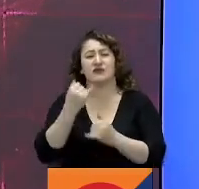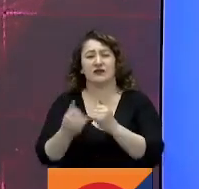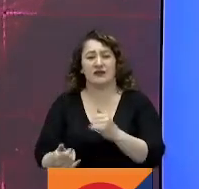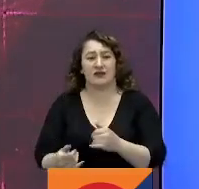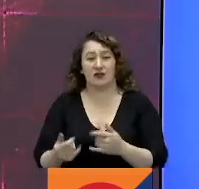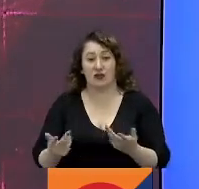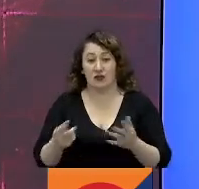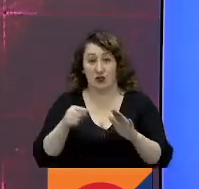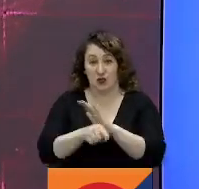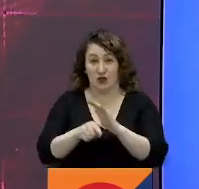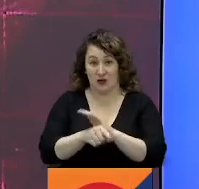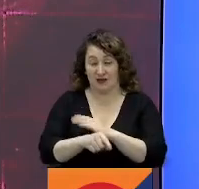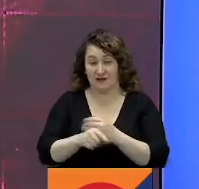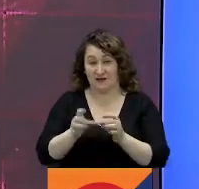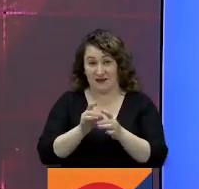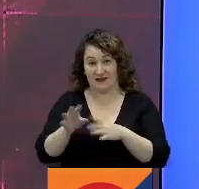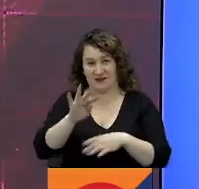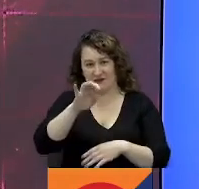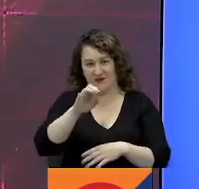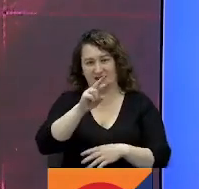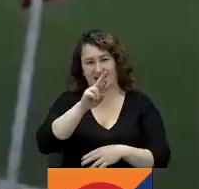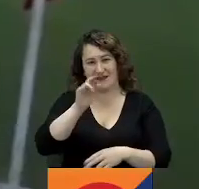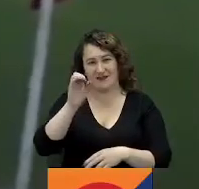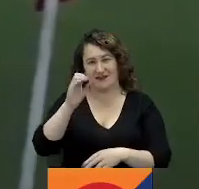goles de la fecha 9 en RTVC Noticias.